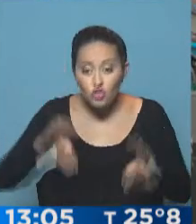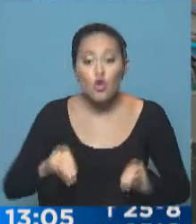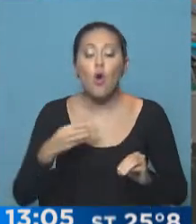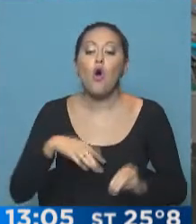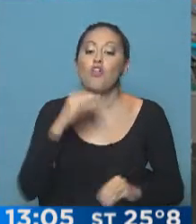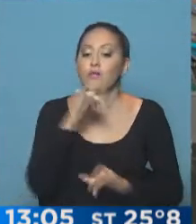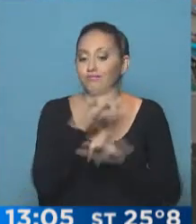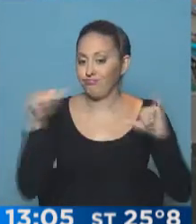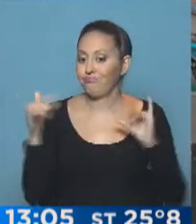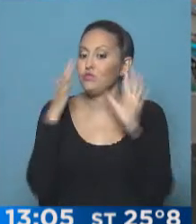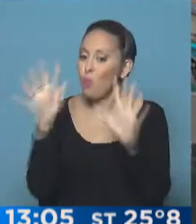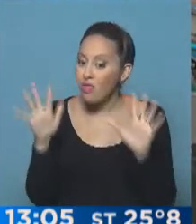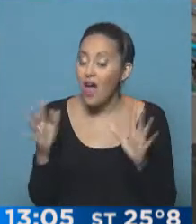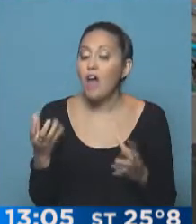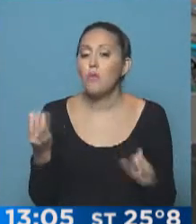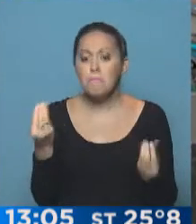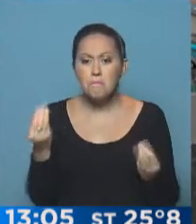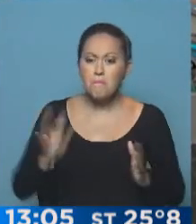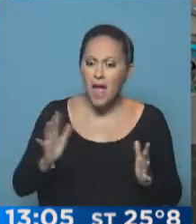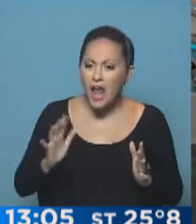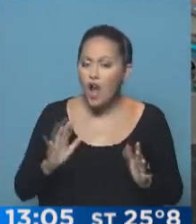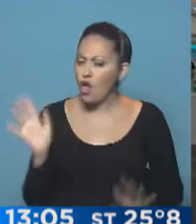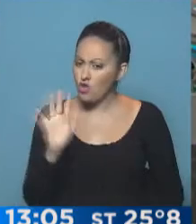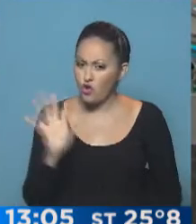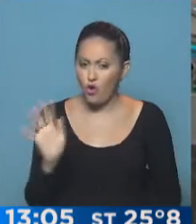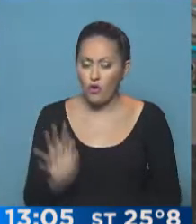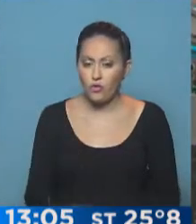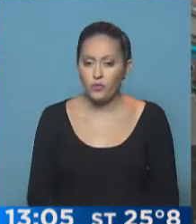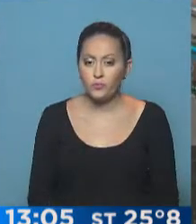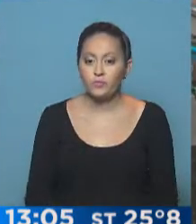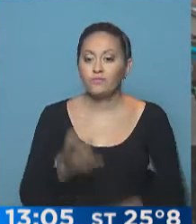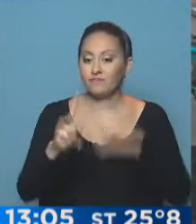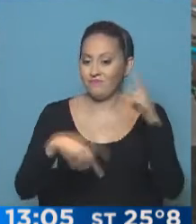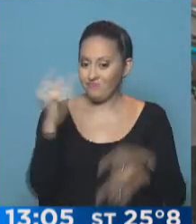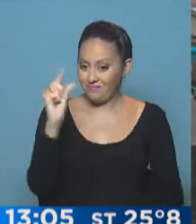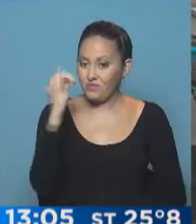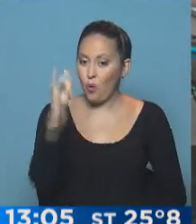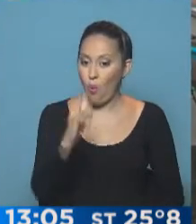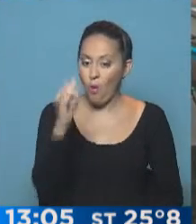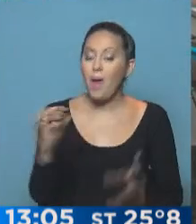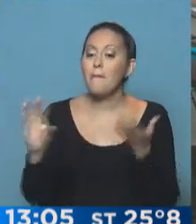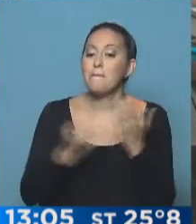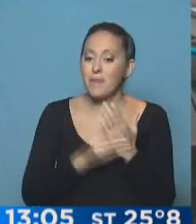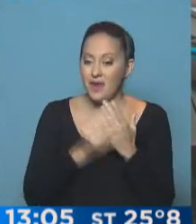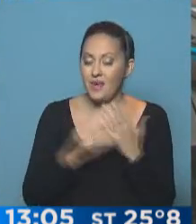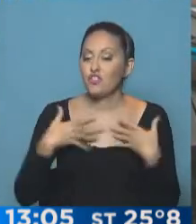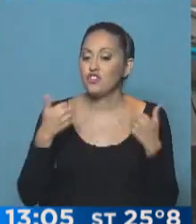supuesto pero que no hace falta alarmar a la población en un rato vamos a tener la palabra del ministro de salud de la nación jorge